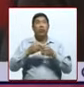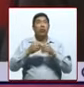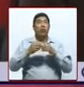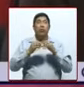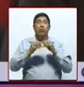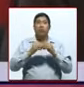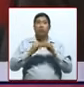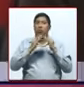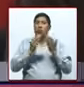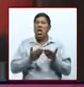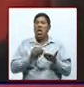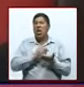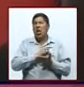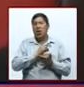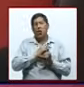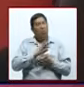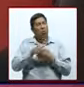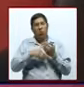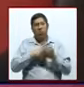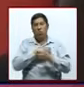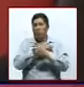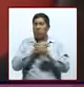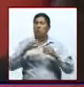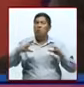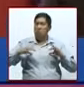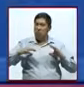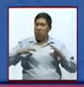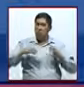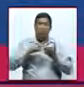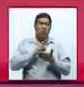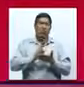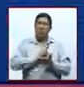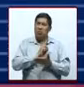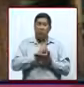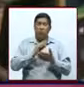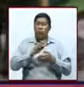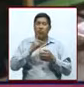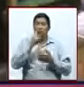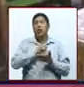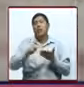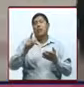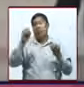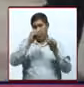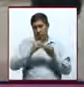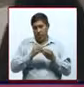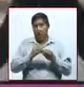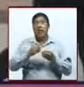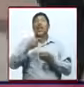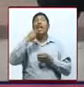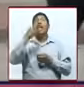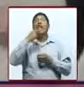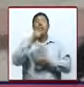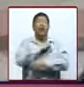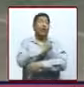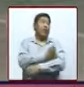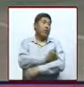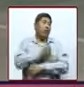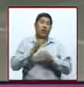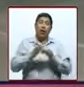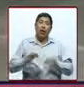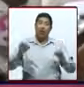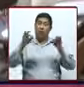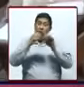que se encuentran en vacación o en descanso pedagógico de invierno. Y lo que acaba de decir la autoridad es importante,